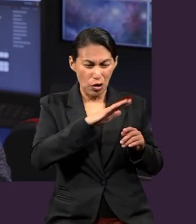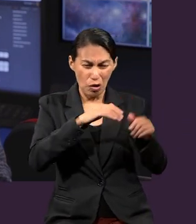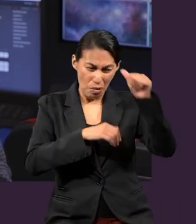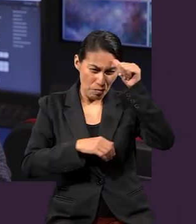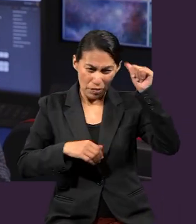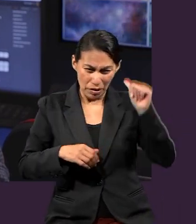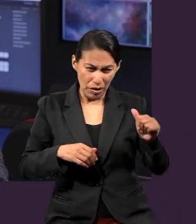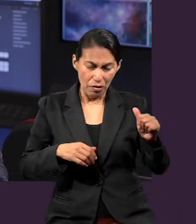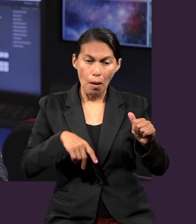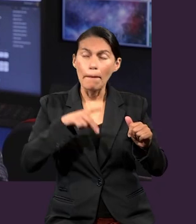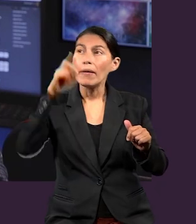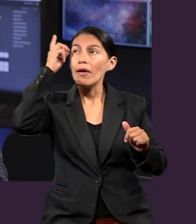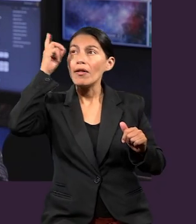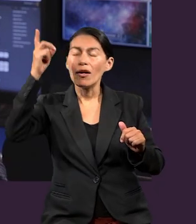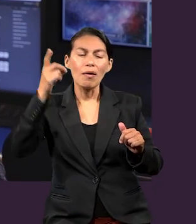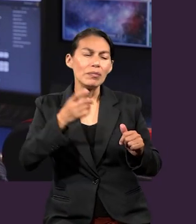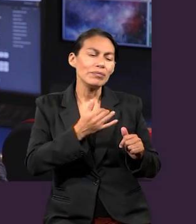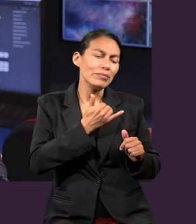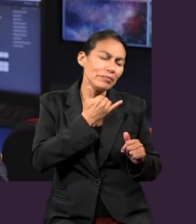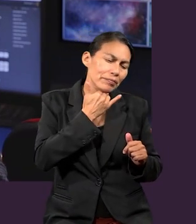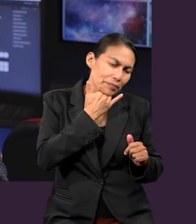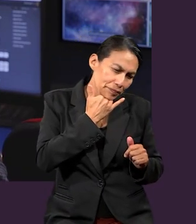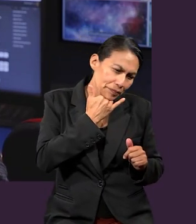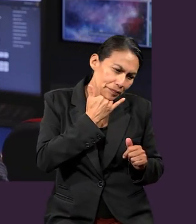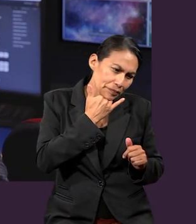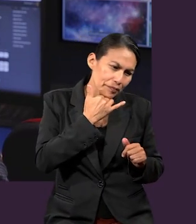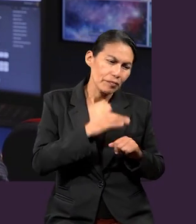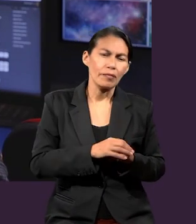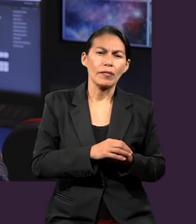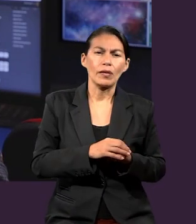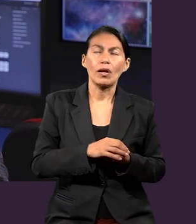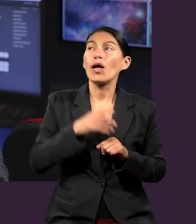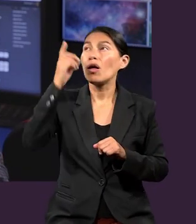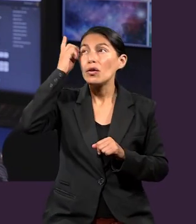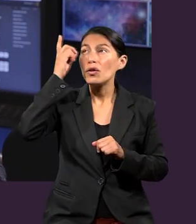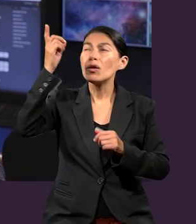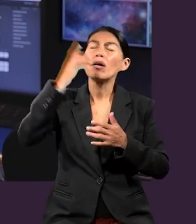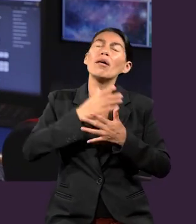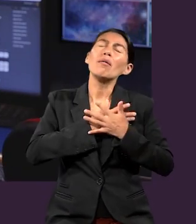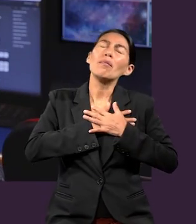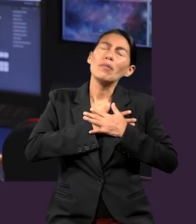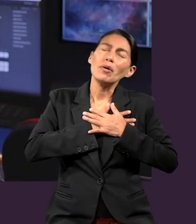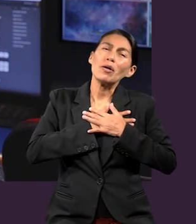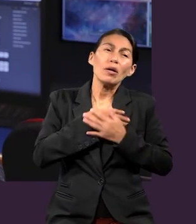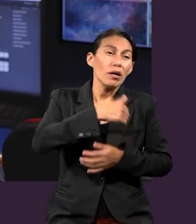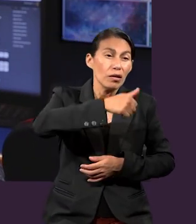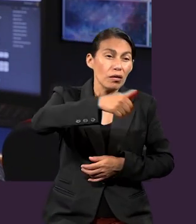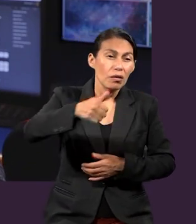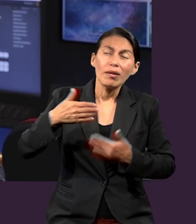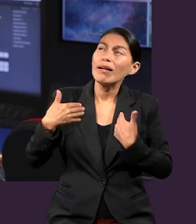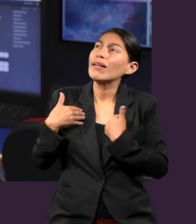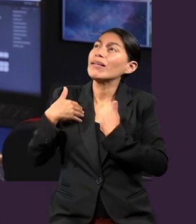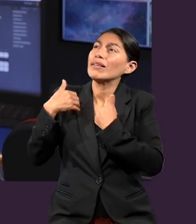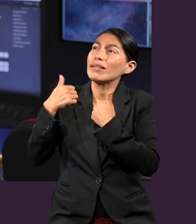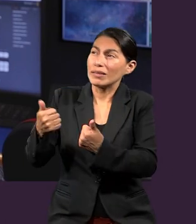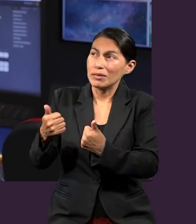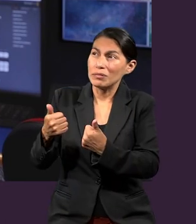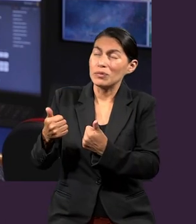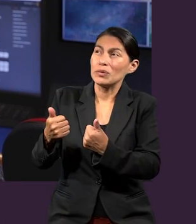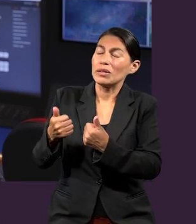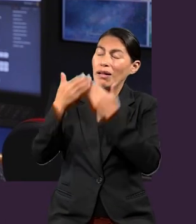dejó su gracia, porque perdonó al pueblo que prevarijó contra Él. Dios nos ayuda a entender